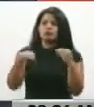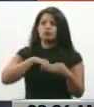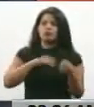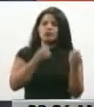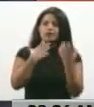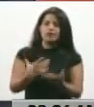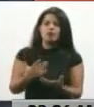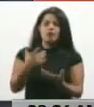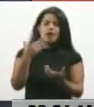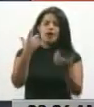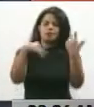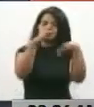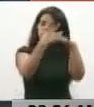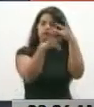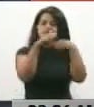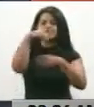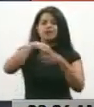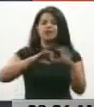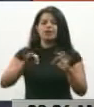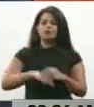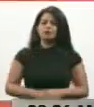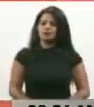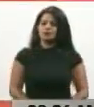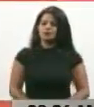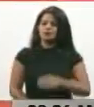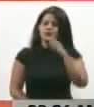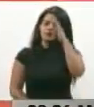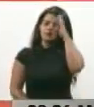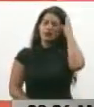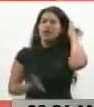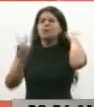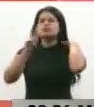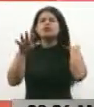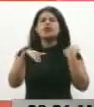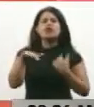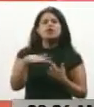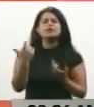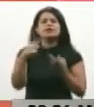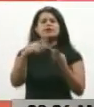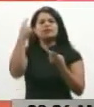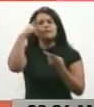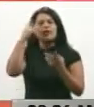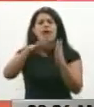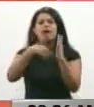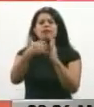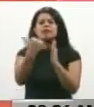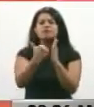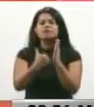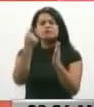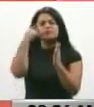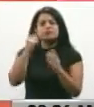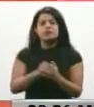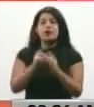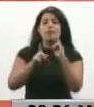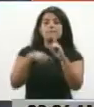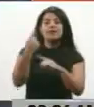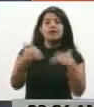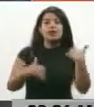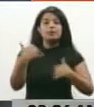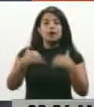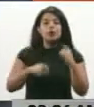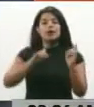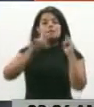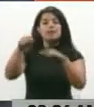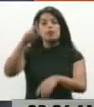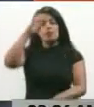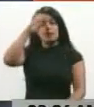en el escenario el espectáculo. David, en Venezuela, ¿dónde se van a presentar? ¿Qué días? ¿Cuál es la agenda? Pues mira, mañana miércoles estamos en